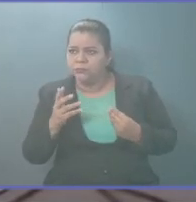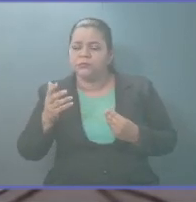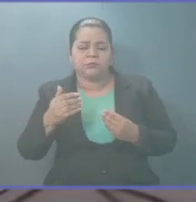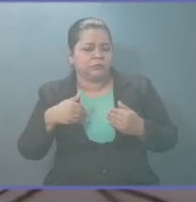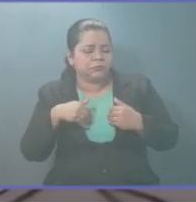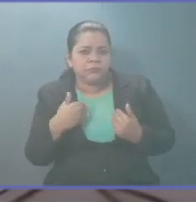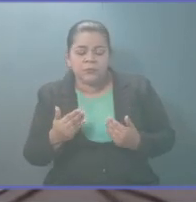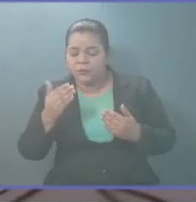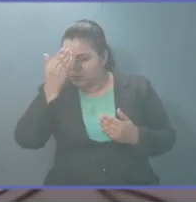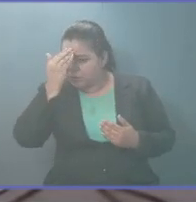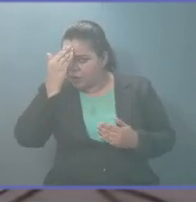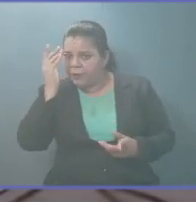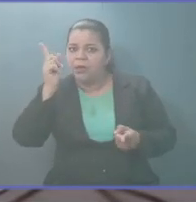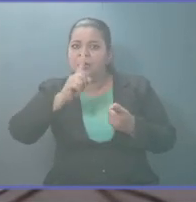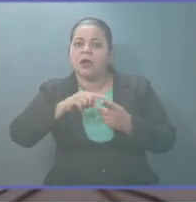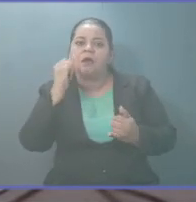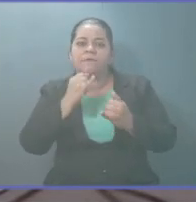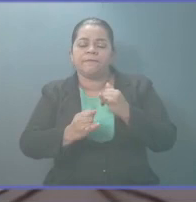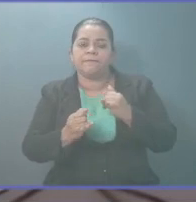vigencia de la presente ley.